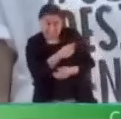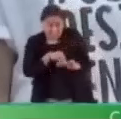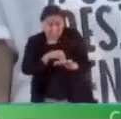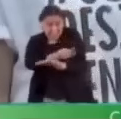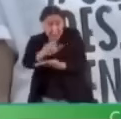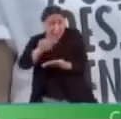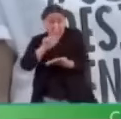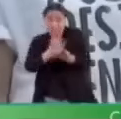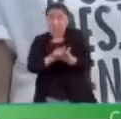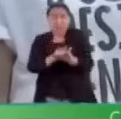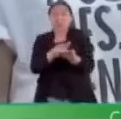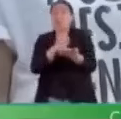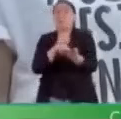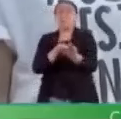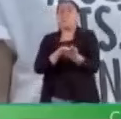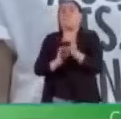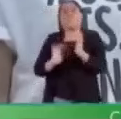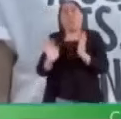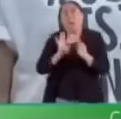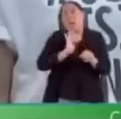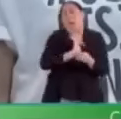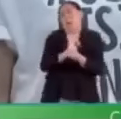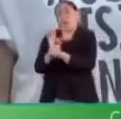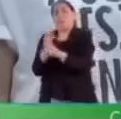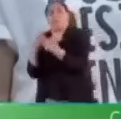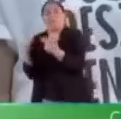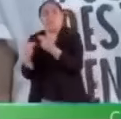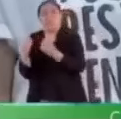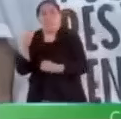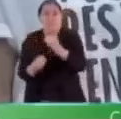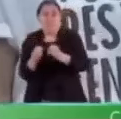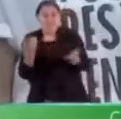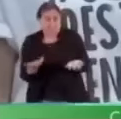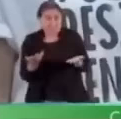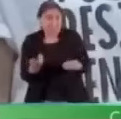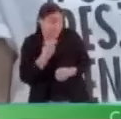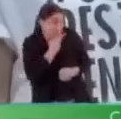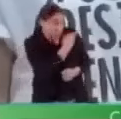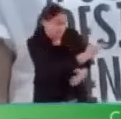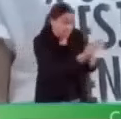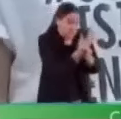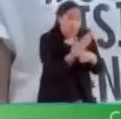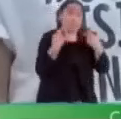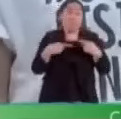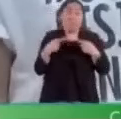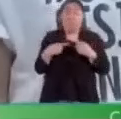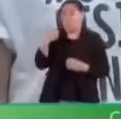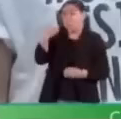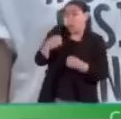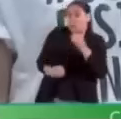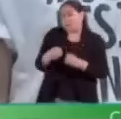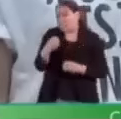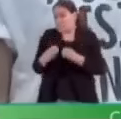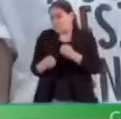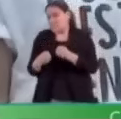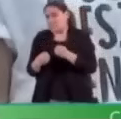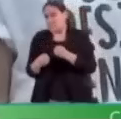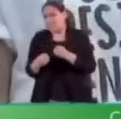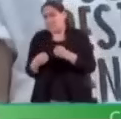candidata. Durante 5 años y medio no pudieron construir un proyecto alternativo, ni siquiera presentar propuestas. Hicieron una